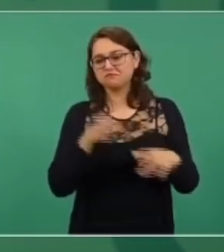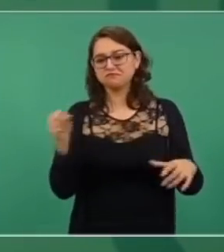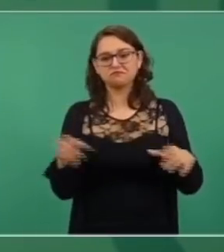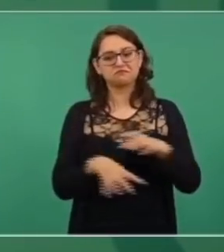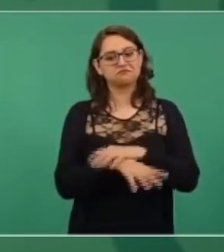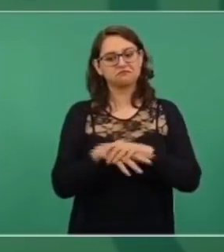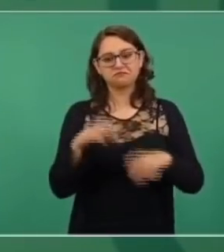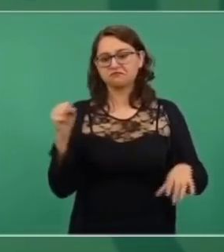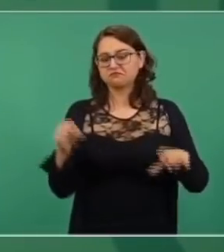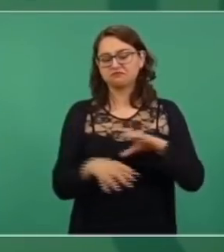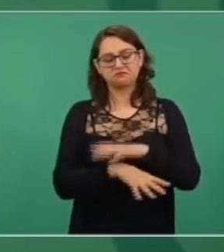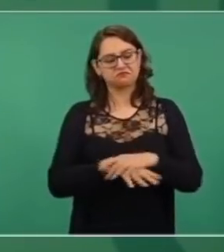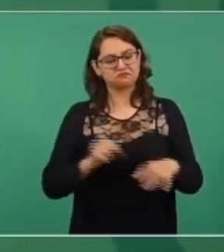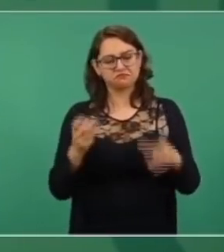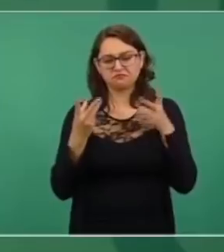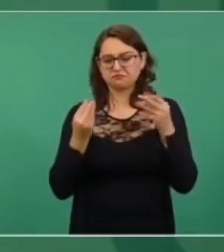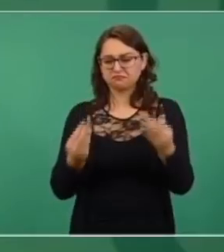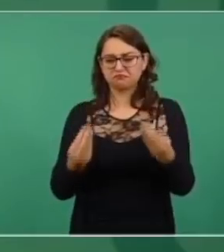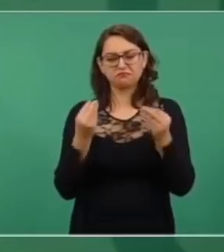sobreexplotados,